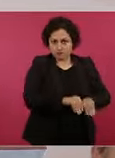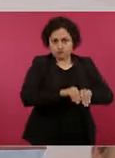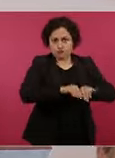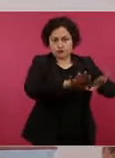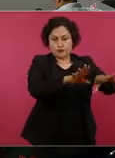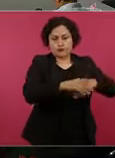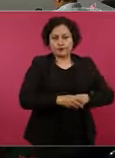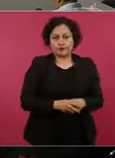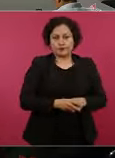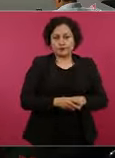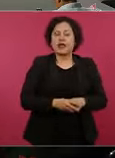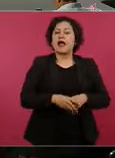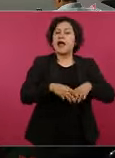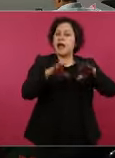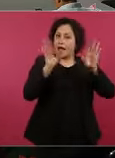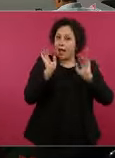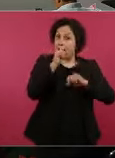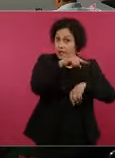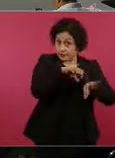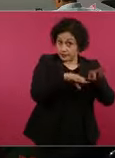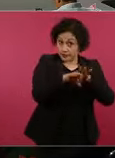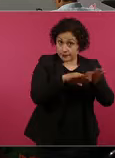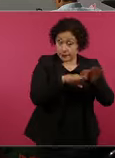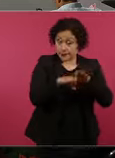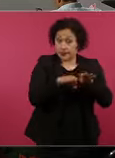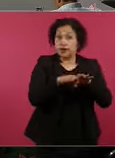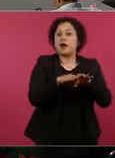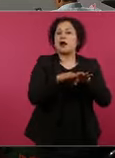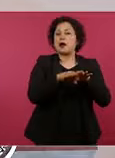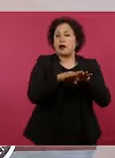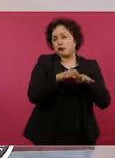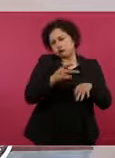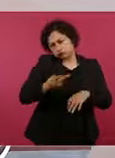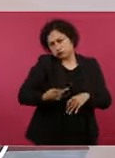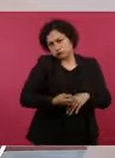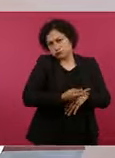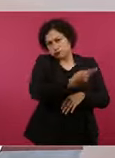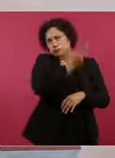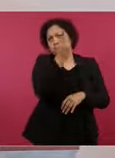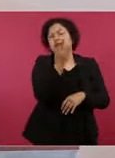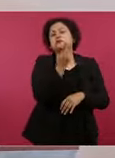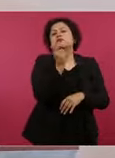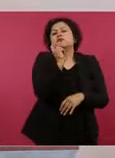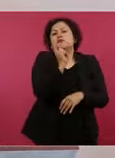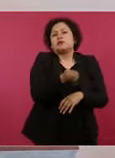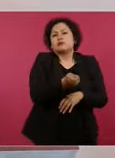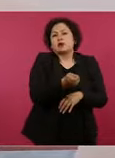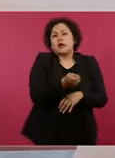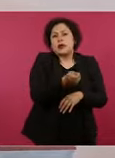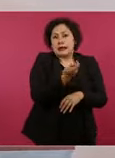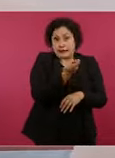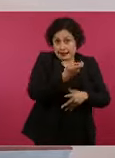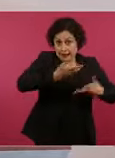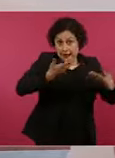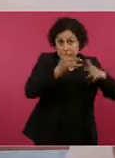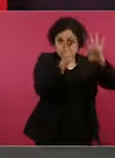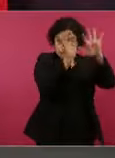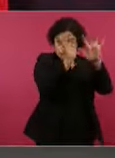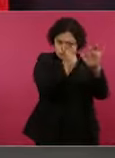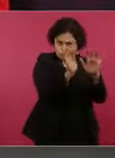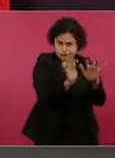Ah, trabaja ahí, y que si incluye, que se incluye hacer ese tipo de reportaje,